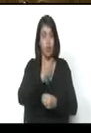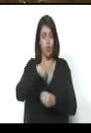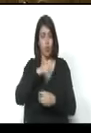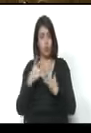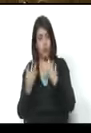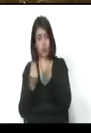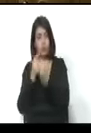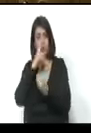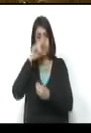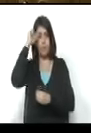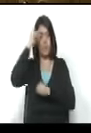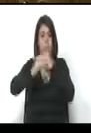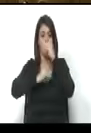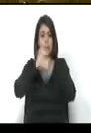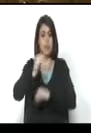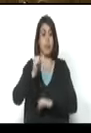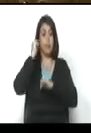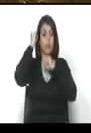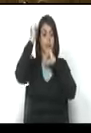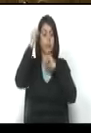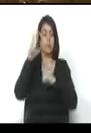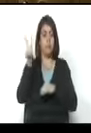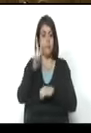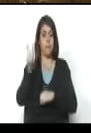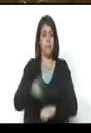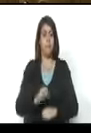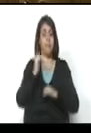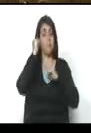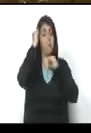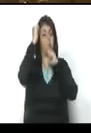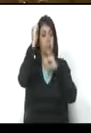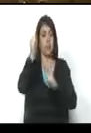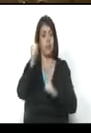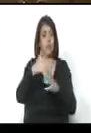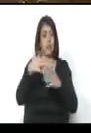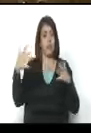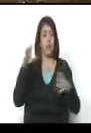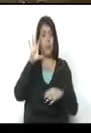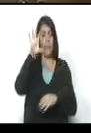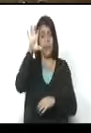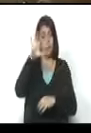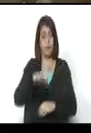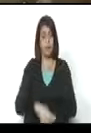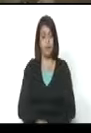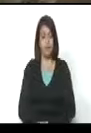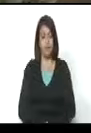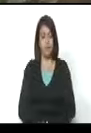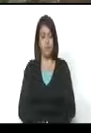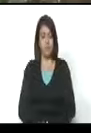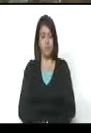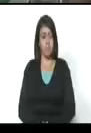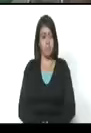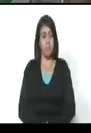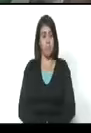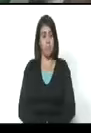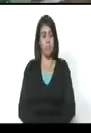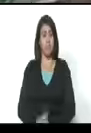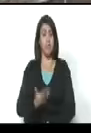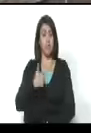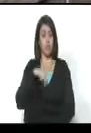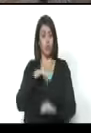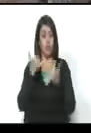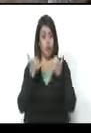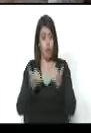Nicolás construyendo victorias para Venezuela y victoria para la gran patria grande. Lo que nos